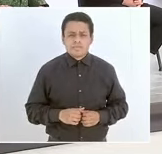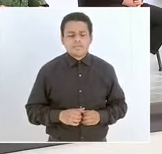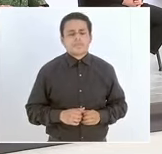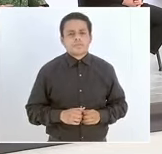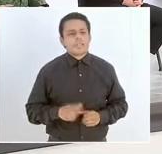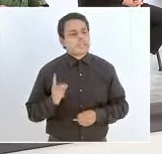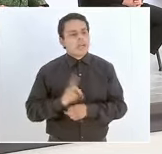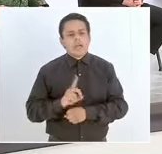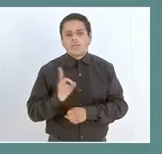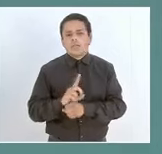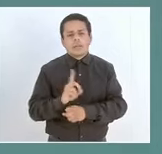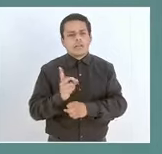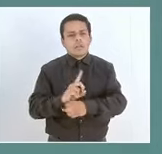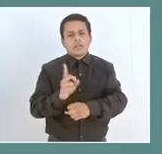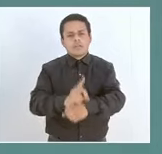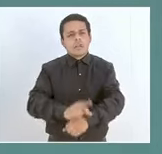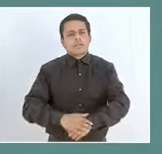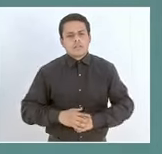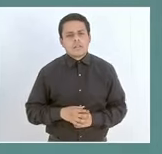todos los días.